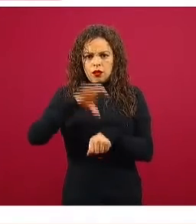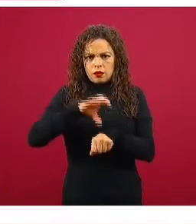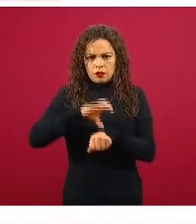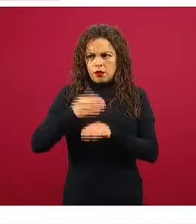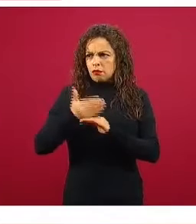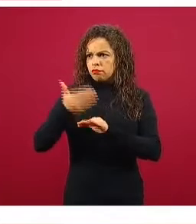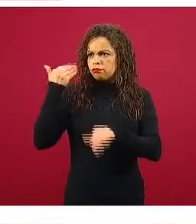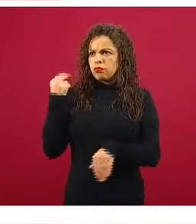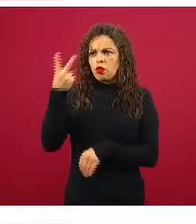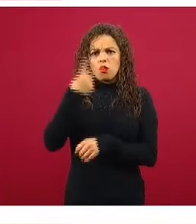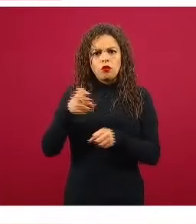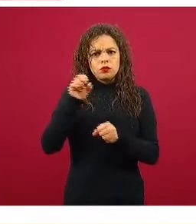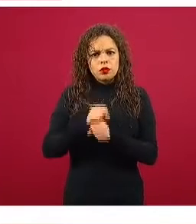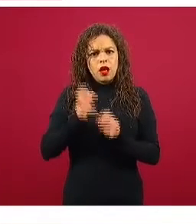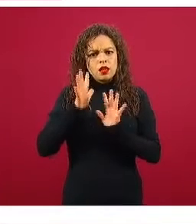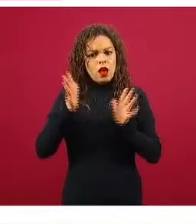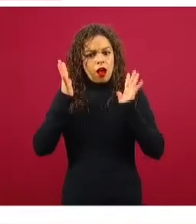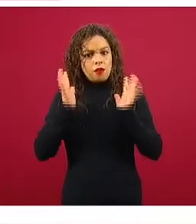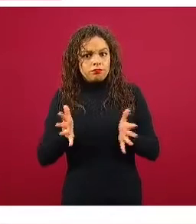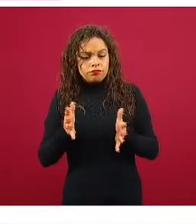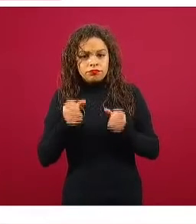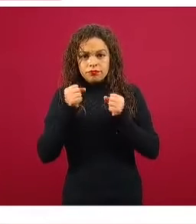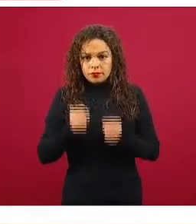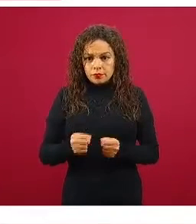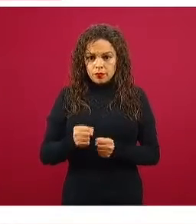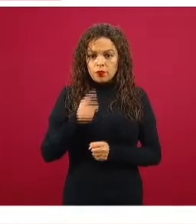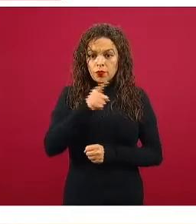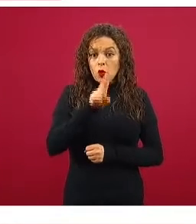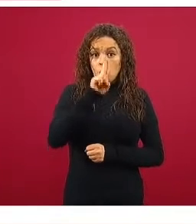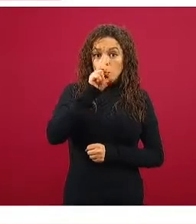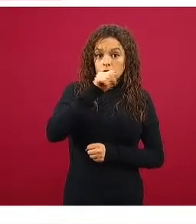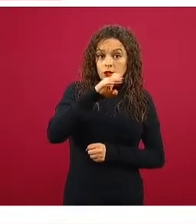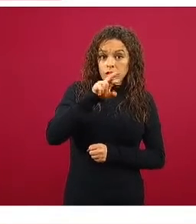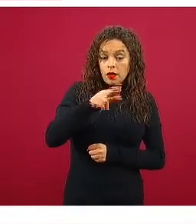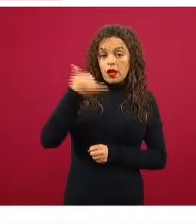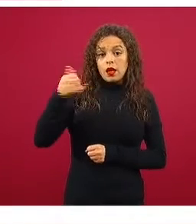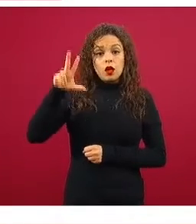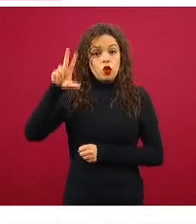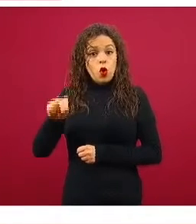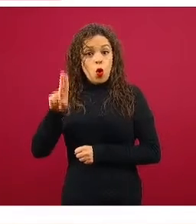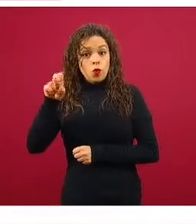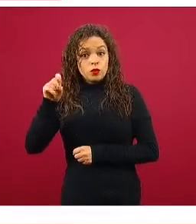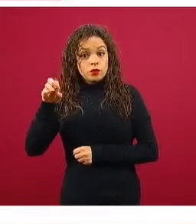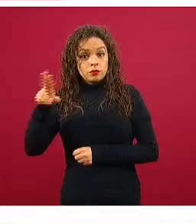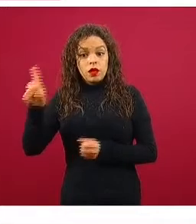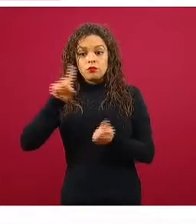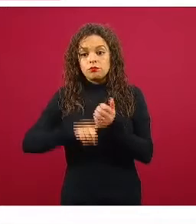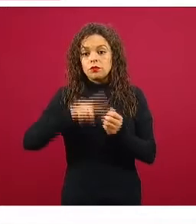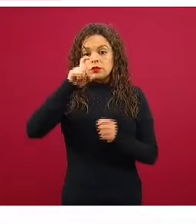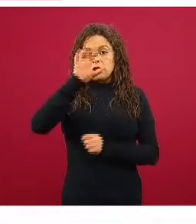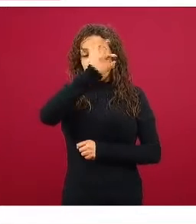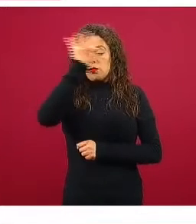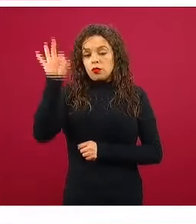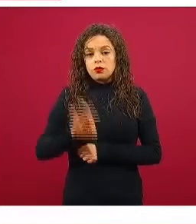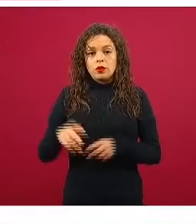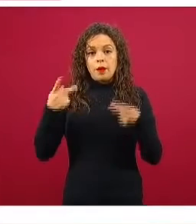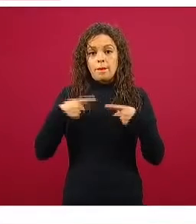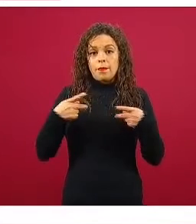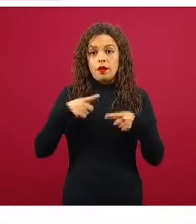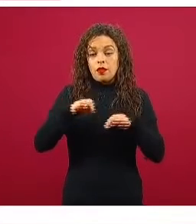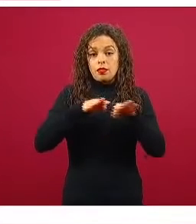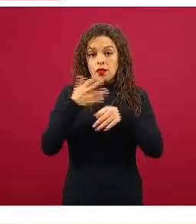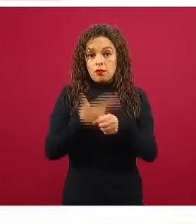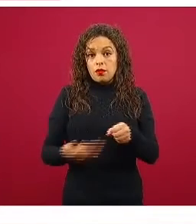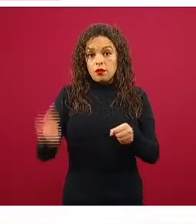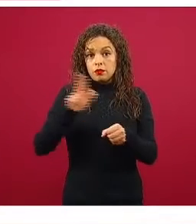semanas, tanto las unidades USMER como no USMER también muestrean al 100% de los profesionales de la salud que se convierten